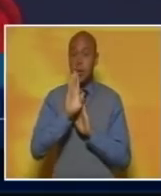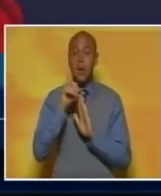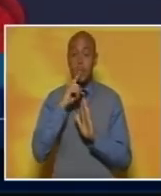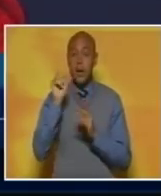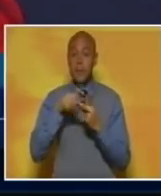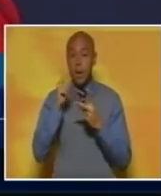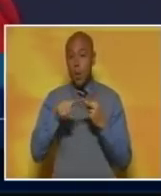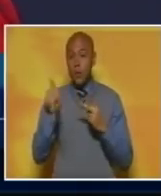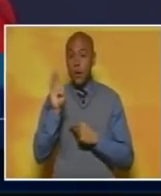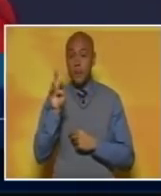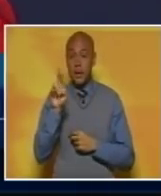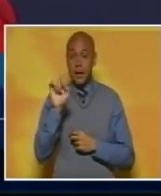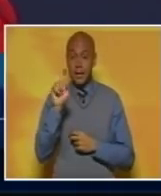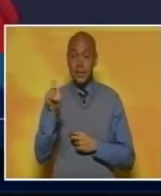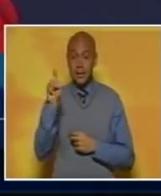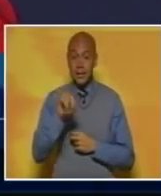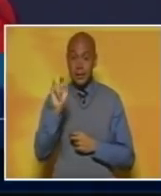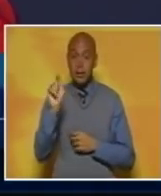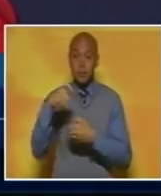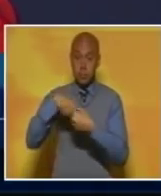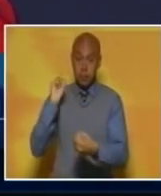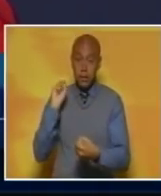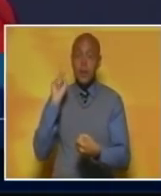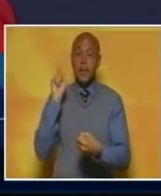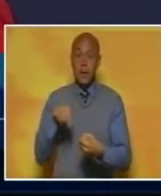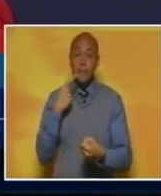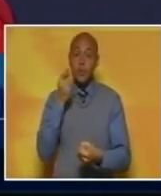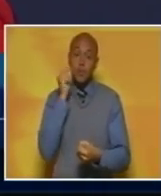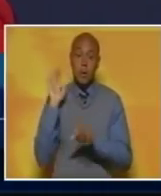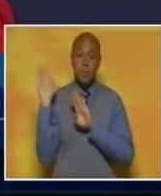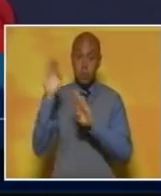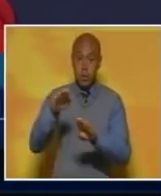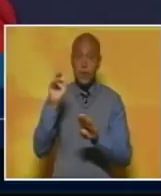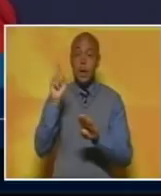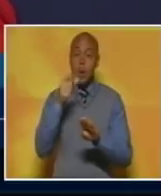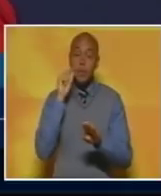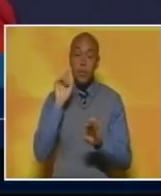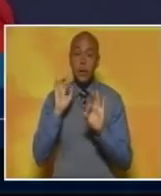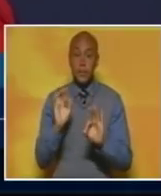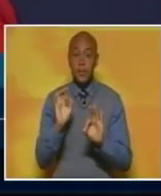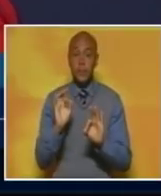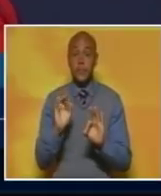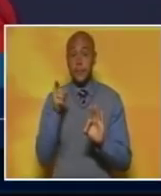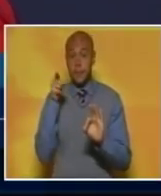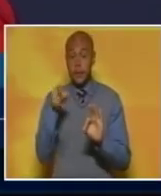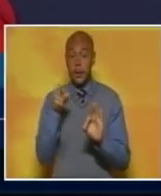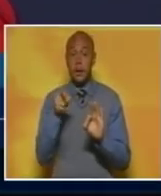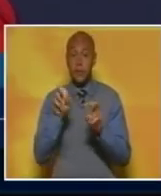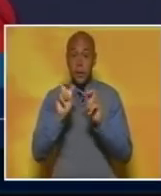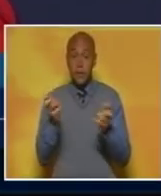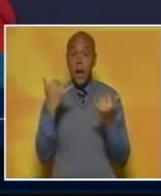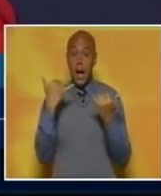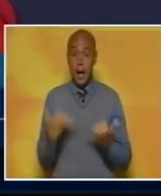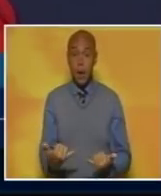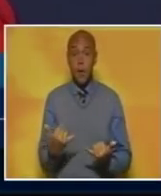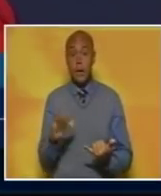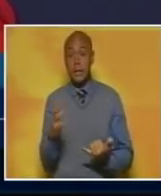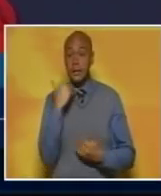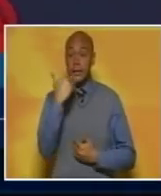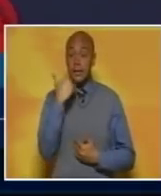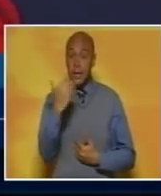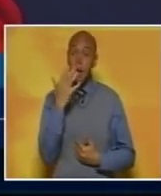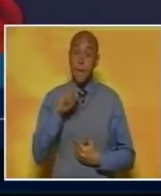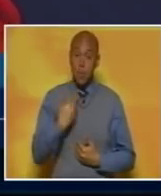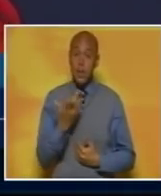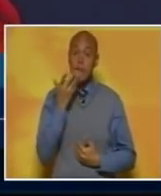La política de monitoreo ha continuado apoyando el crecimiento y las condiciones financieras optimistas. Con estos acontecimientos ahora hay signos